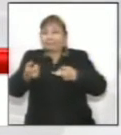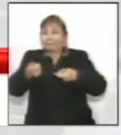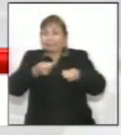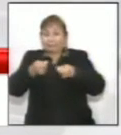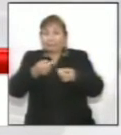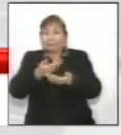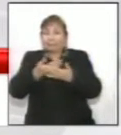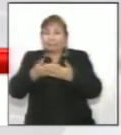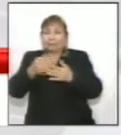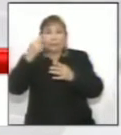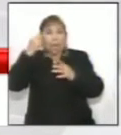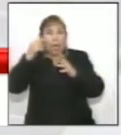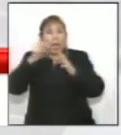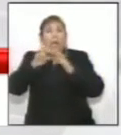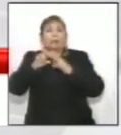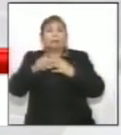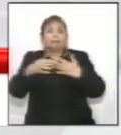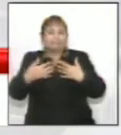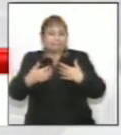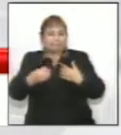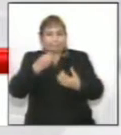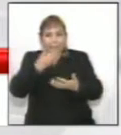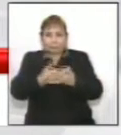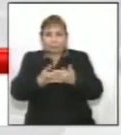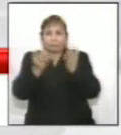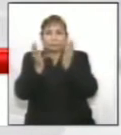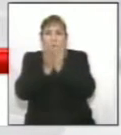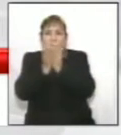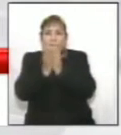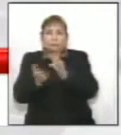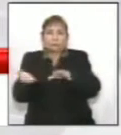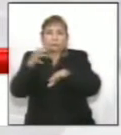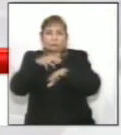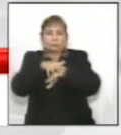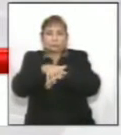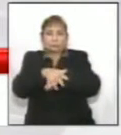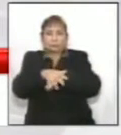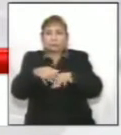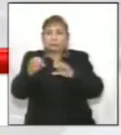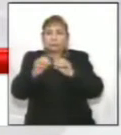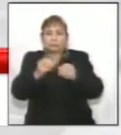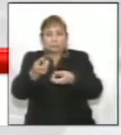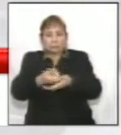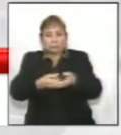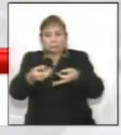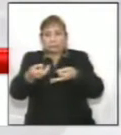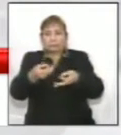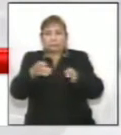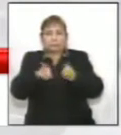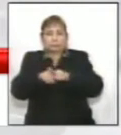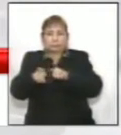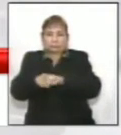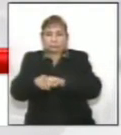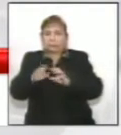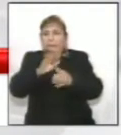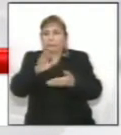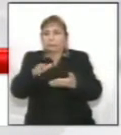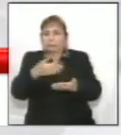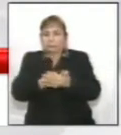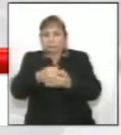nuestras proyecciones de una salud, de una educación inclusiva y una reactivación económica, tal cual es el anhelo de todos